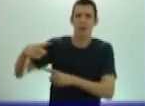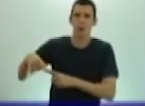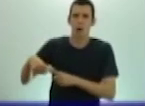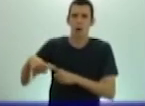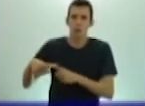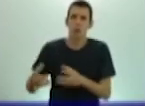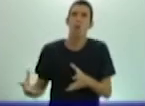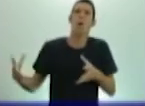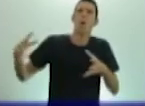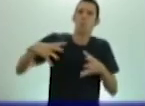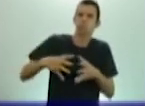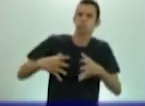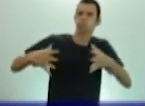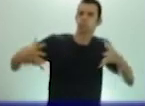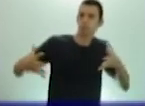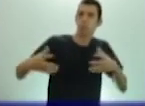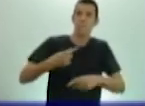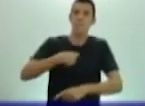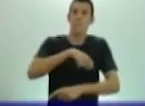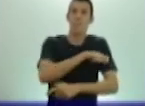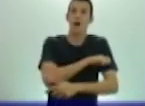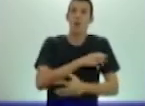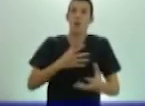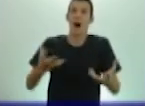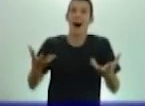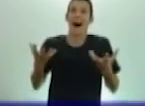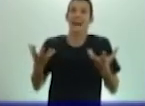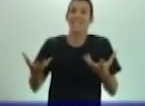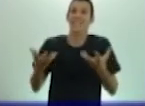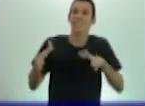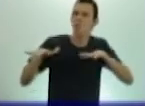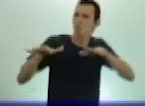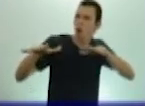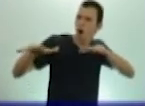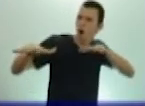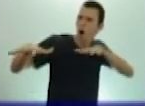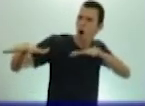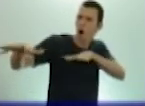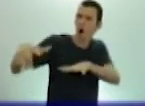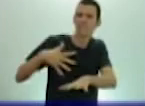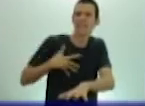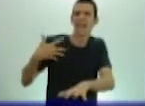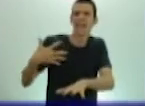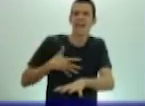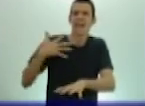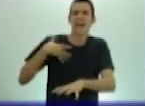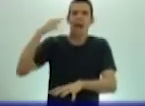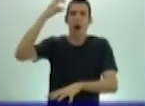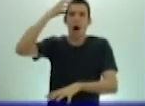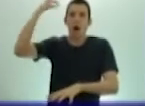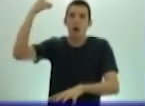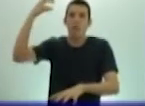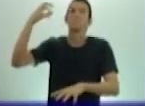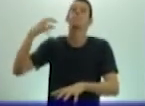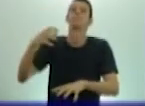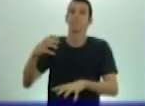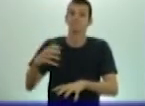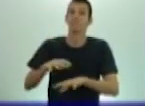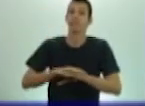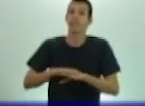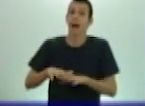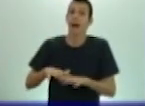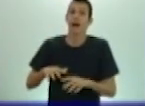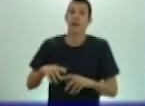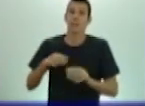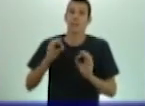fuerza del pueblo, esa demanda que realiza toda la población en contra de esa guerra injusta, va a tener como resultado que el